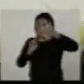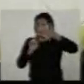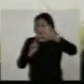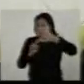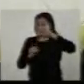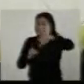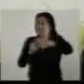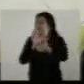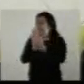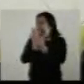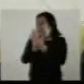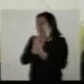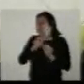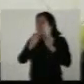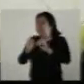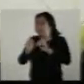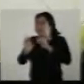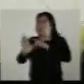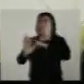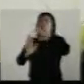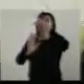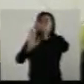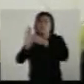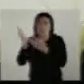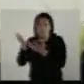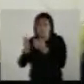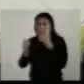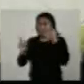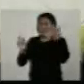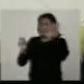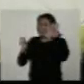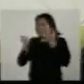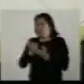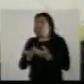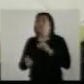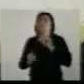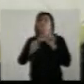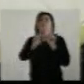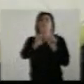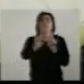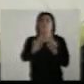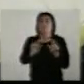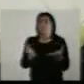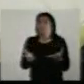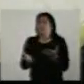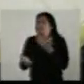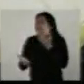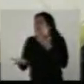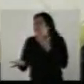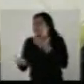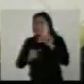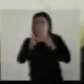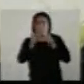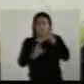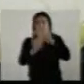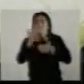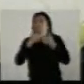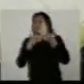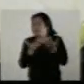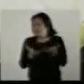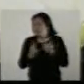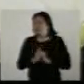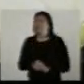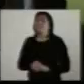lugar, esta ley establece que los proyectos sobre discapacidad tienen que ser consultados con las personas